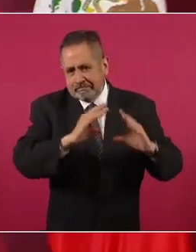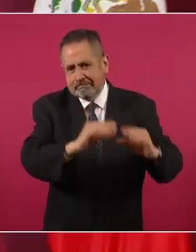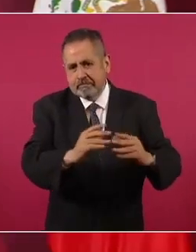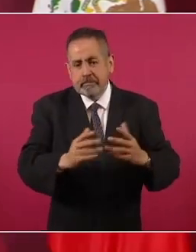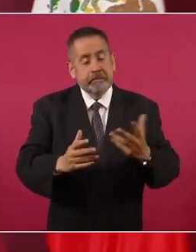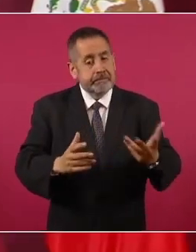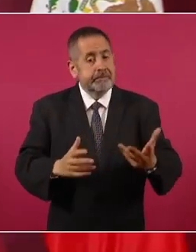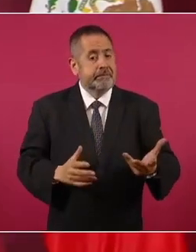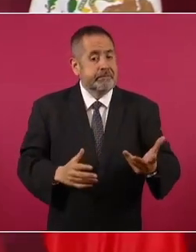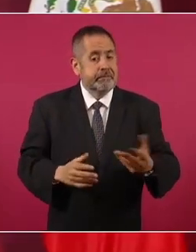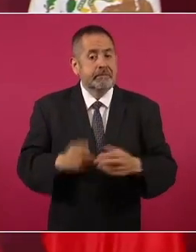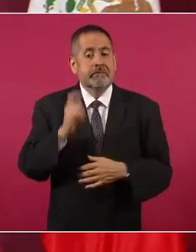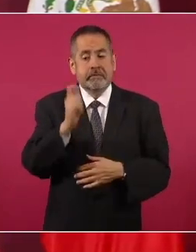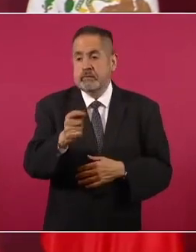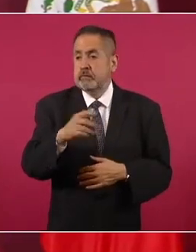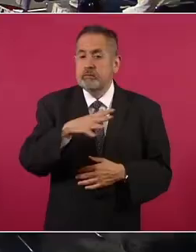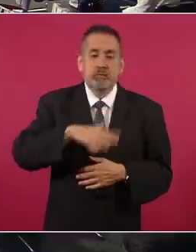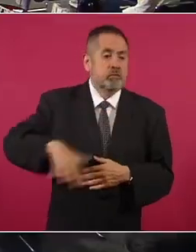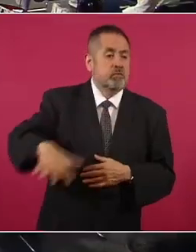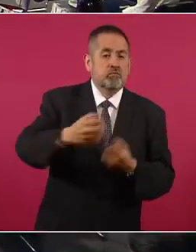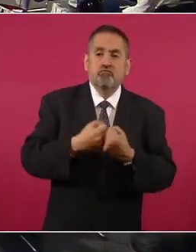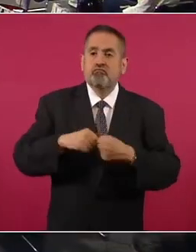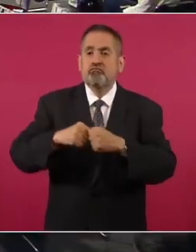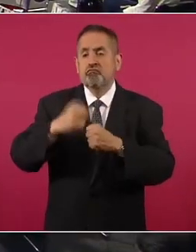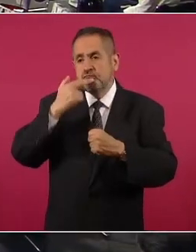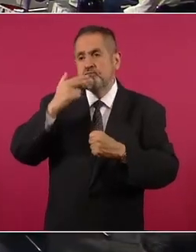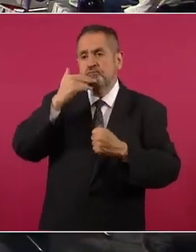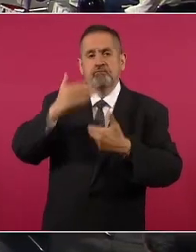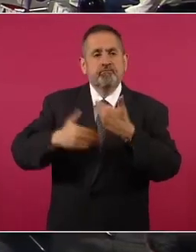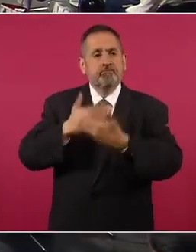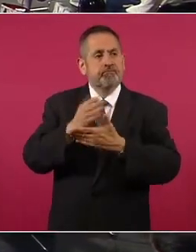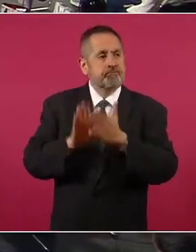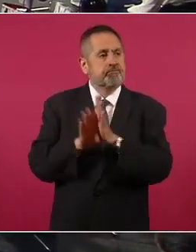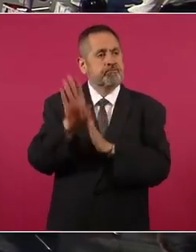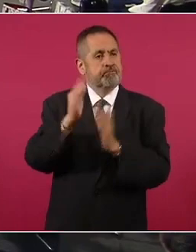Eso tiene que ver con una sociedad mejor.